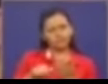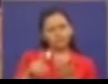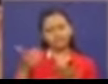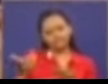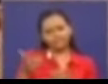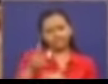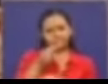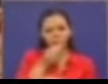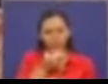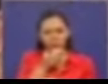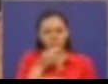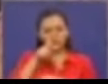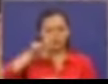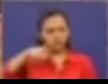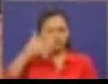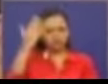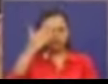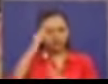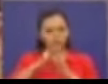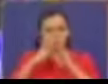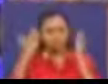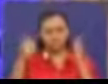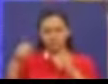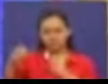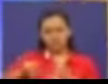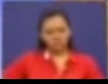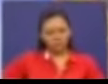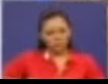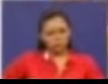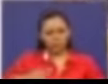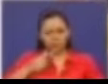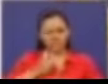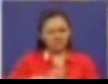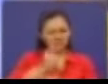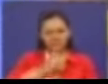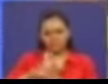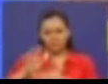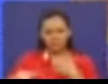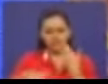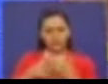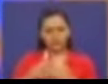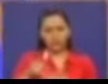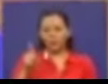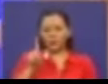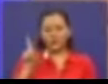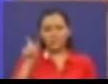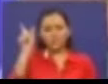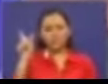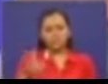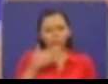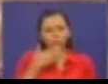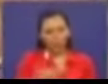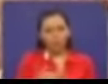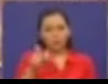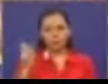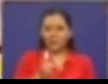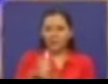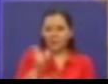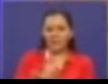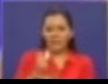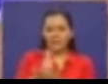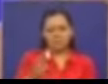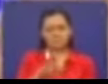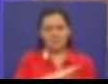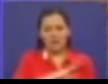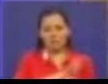y nos engañan, compañero. La prensa corrupta es capaz de transformar a un Víctor Jara en torturador y a un Pinochet en filántropo humanista, ¿no?